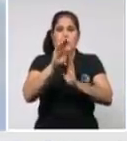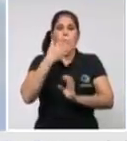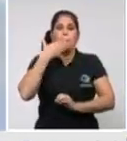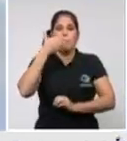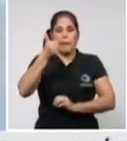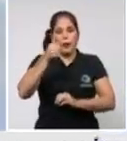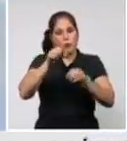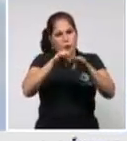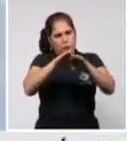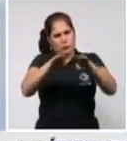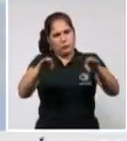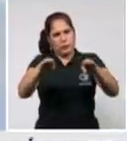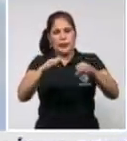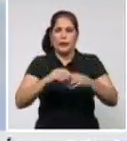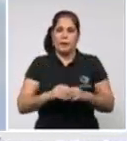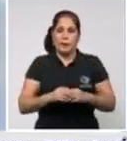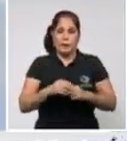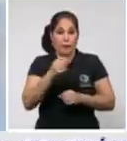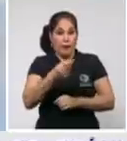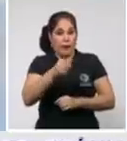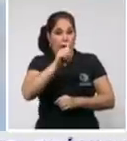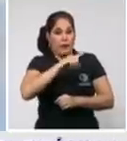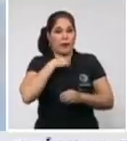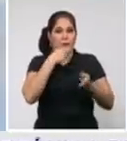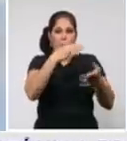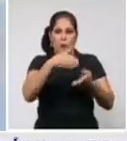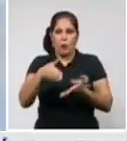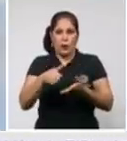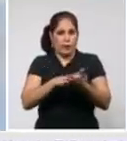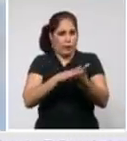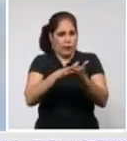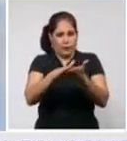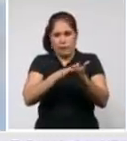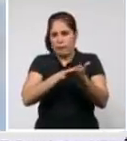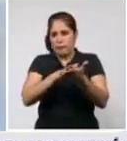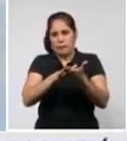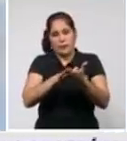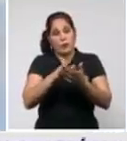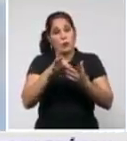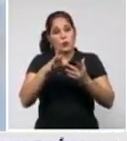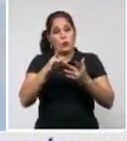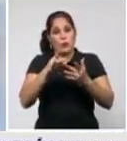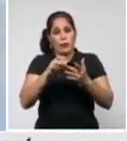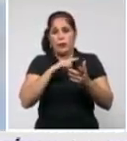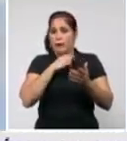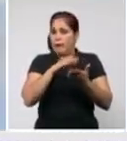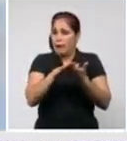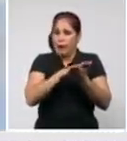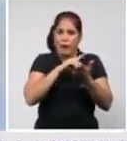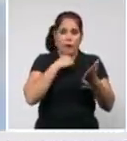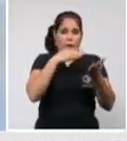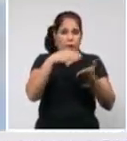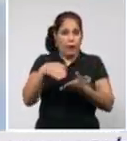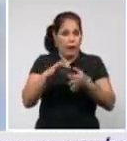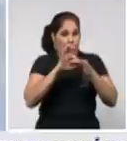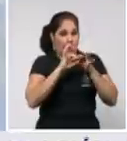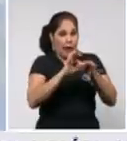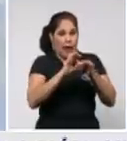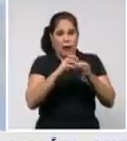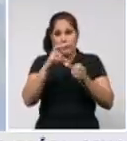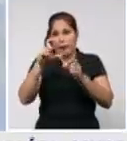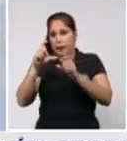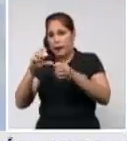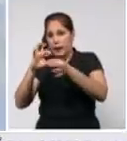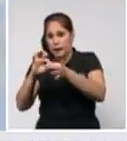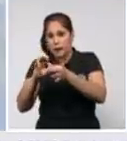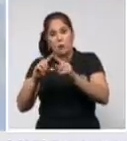estable. Ayer no tuvimos que lamentar el fallecimiento de ninguno de los pacientes que se mantienen ingresados,